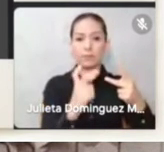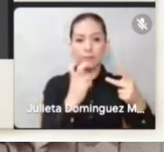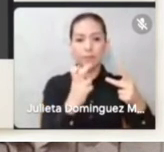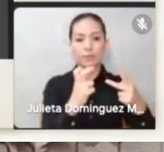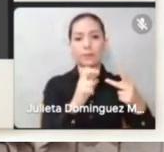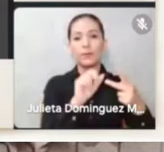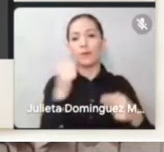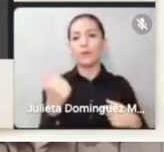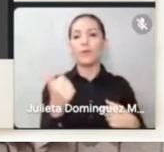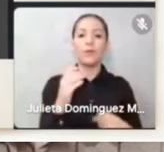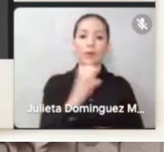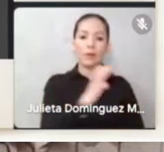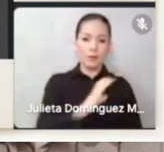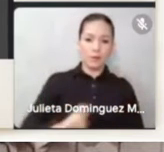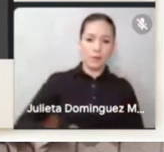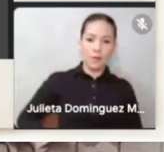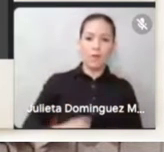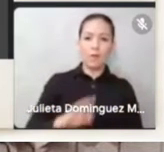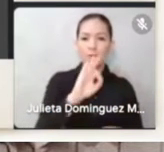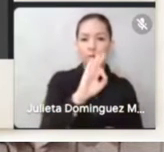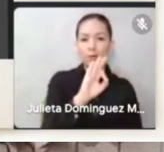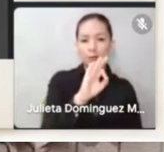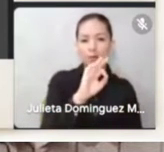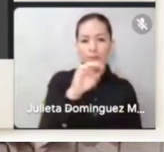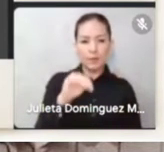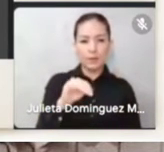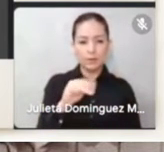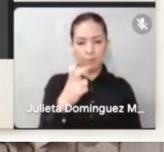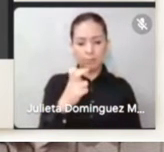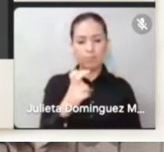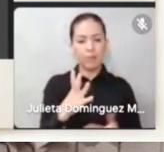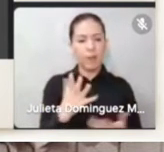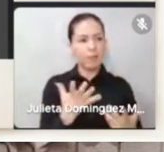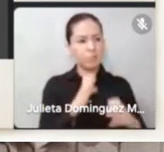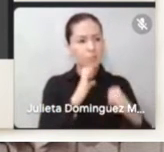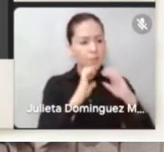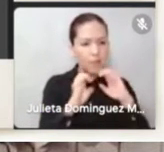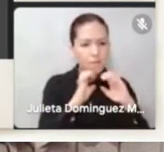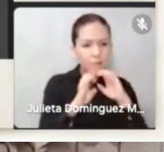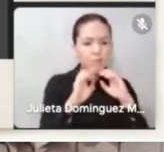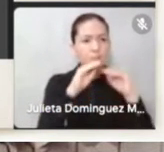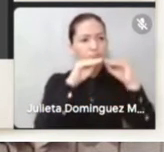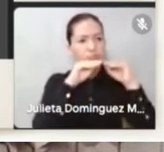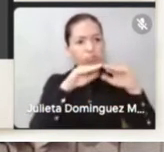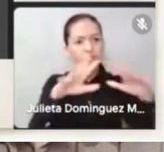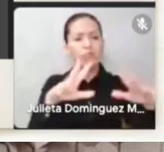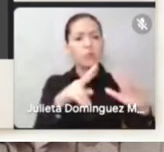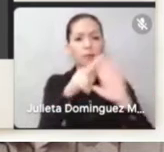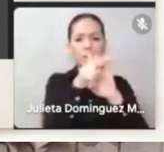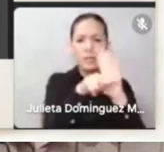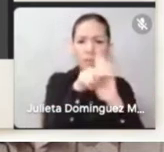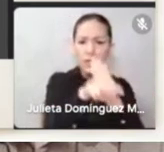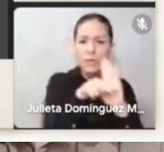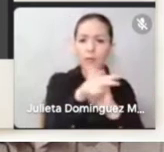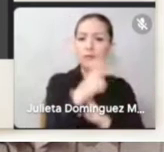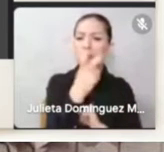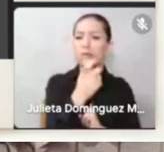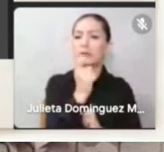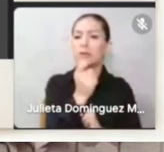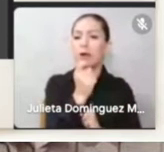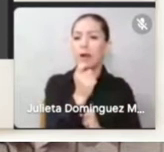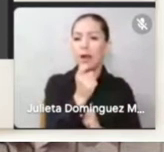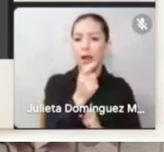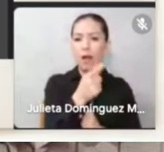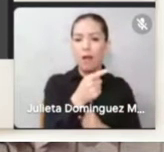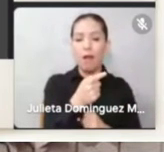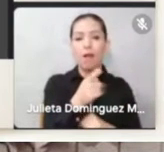por México, realizaron manifestaciones, entrevistas, videos y pronunciamientos que configuran actos de